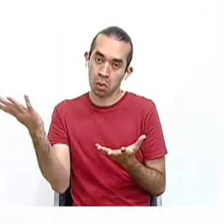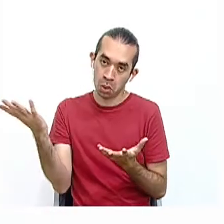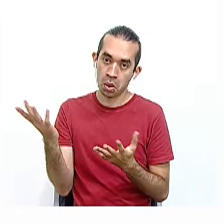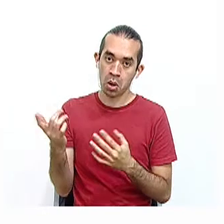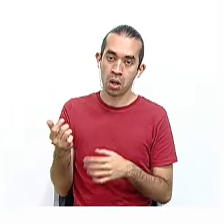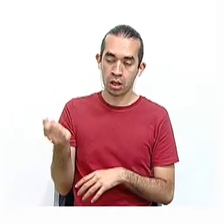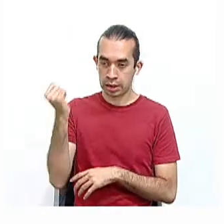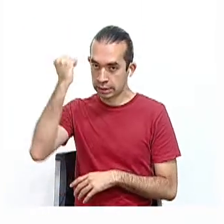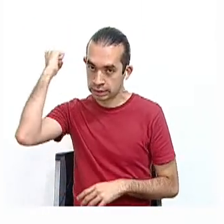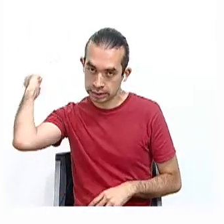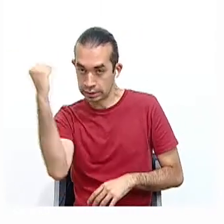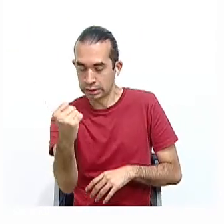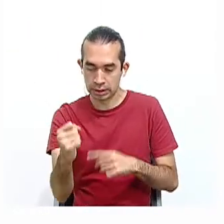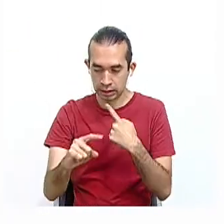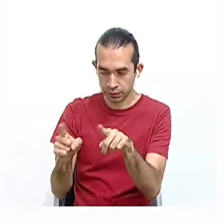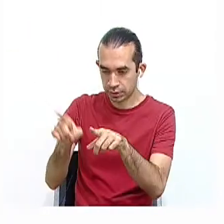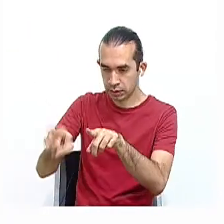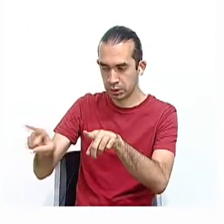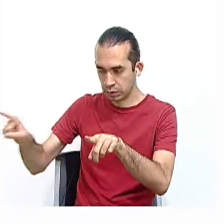cacería.